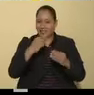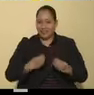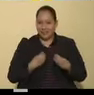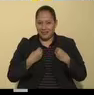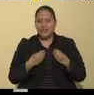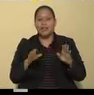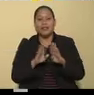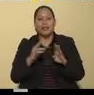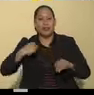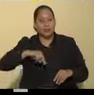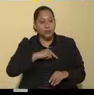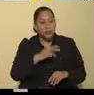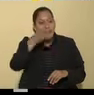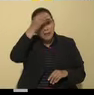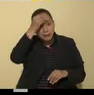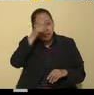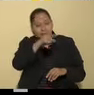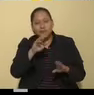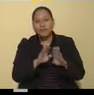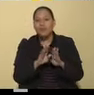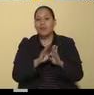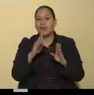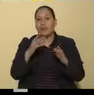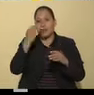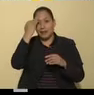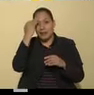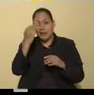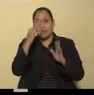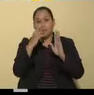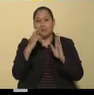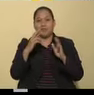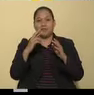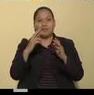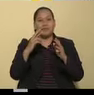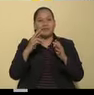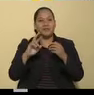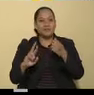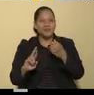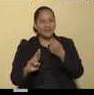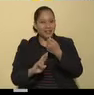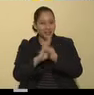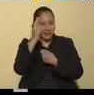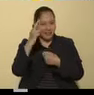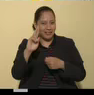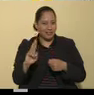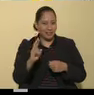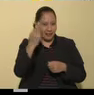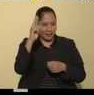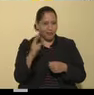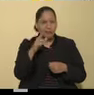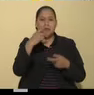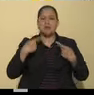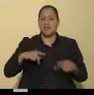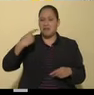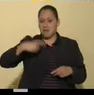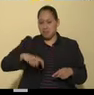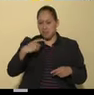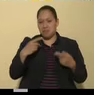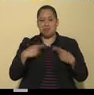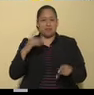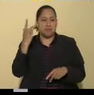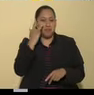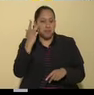los conservadores de la época de la Reforma, pues francamente piensa que eran la mayoría gente pudiente, gente que